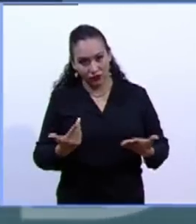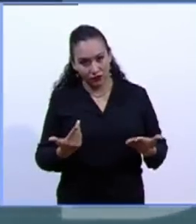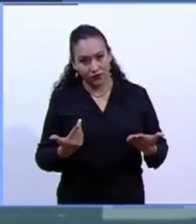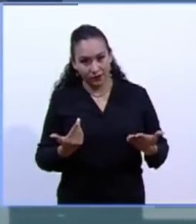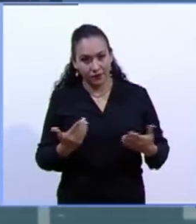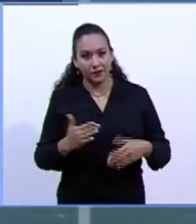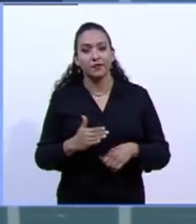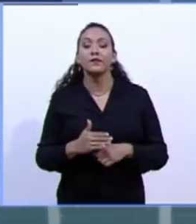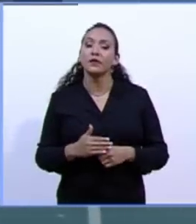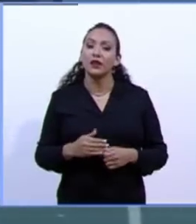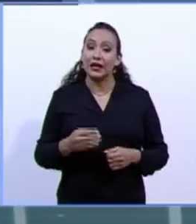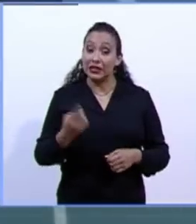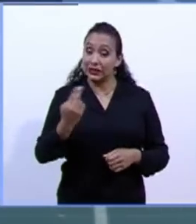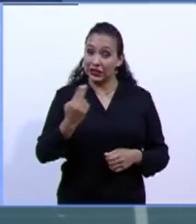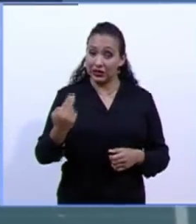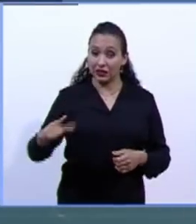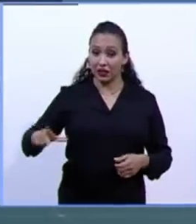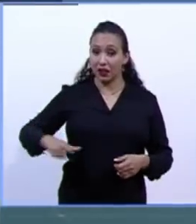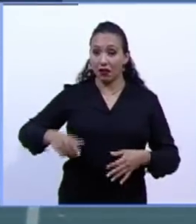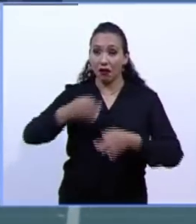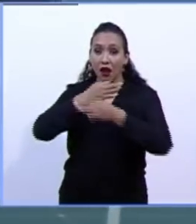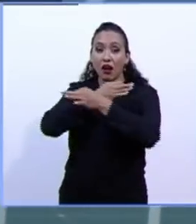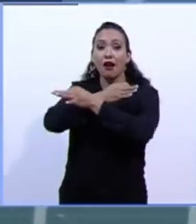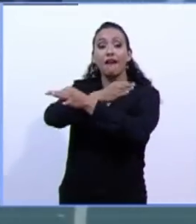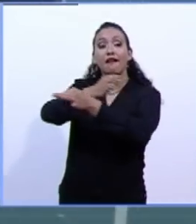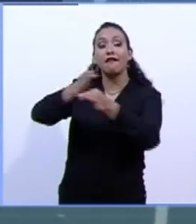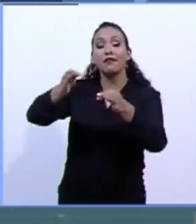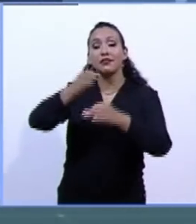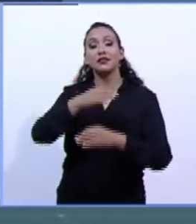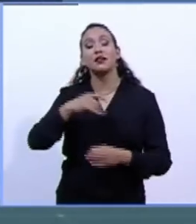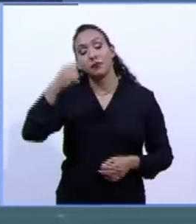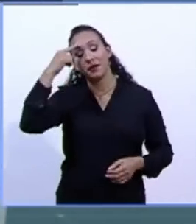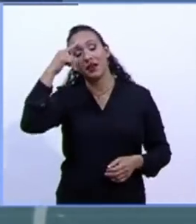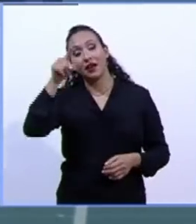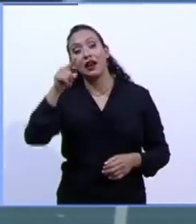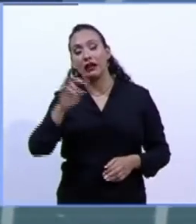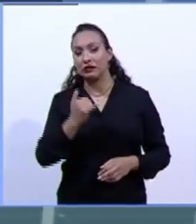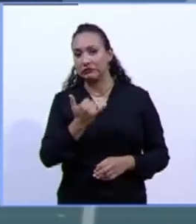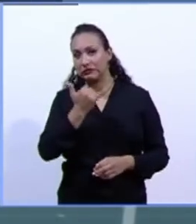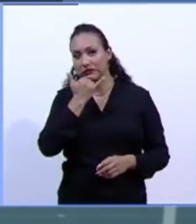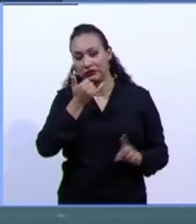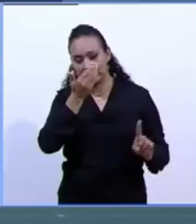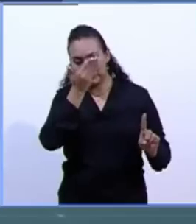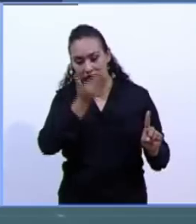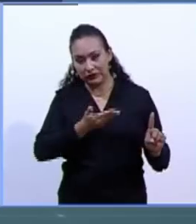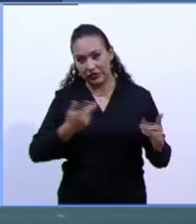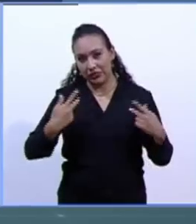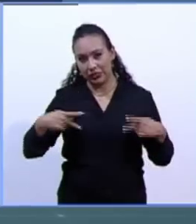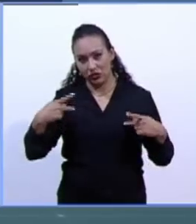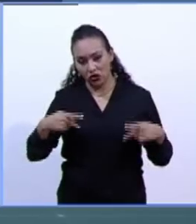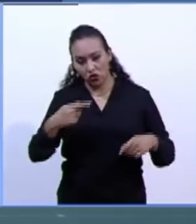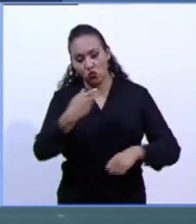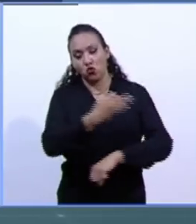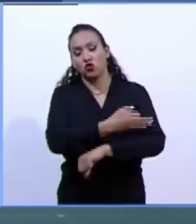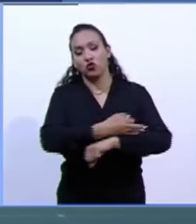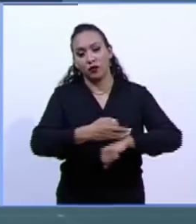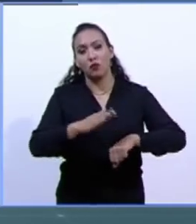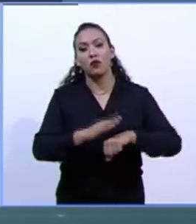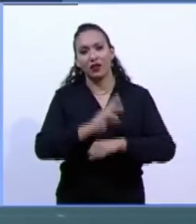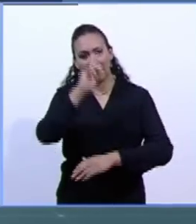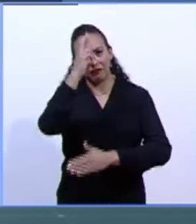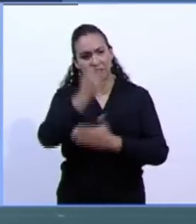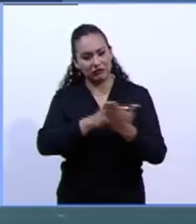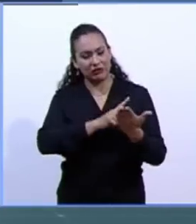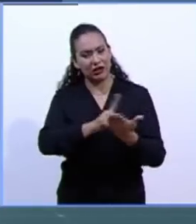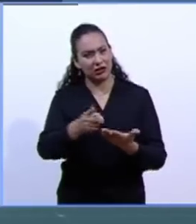Estado realizará un acto público de reconocimiento de responsabilidad internacional en relación con los hechos y las violaciones